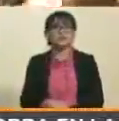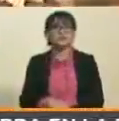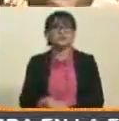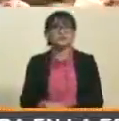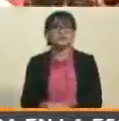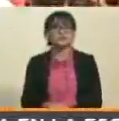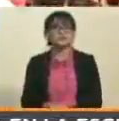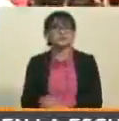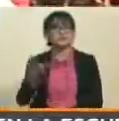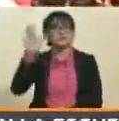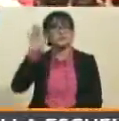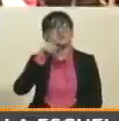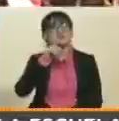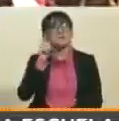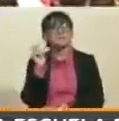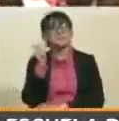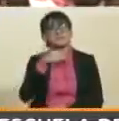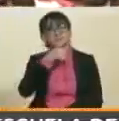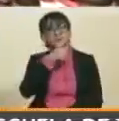los pensionados.